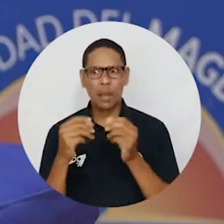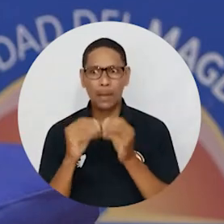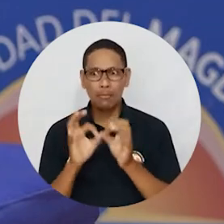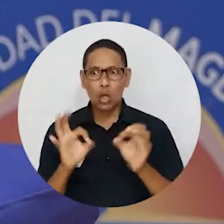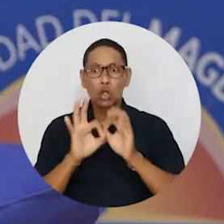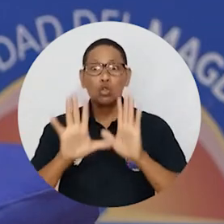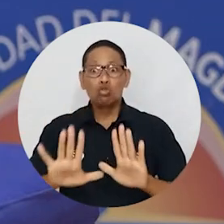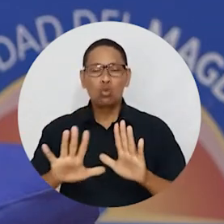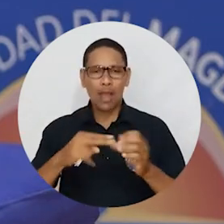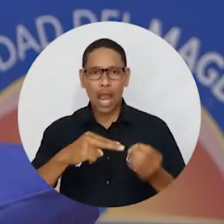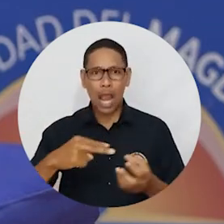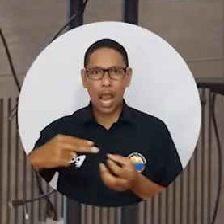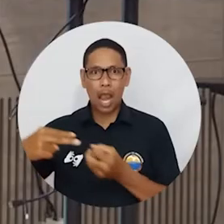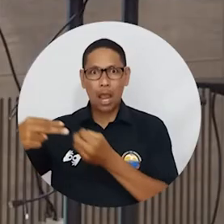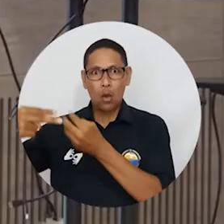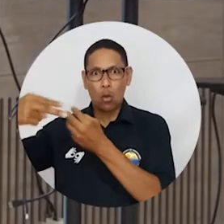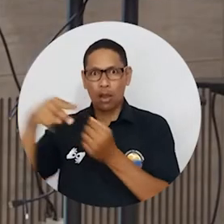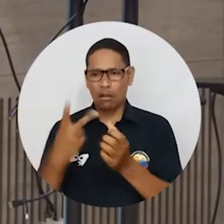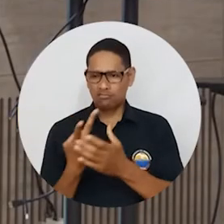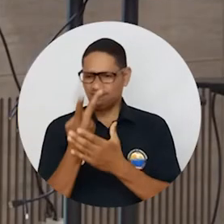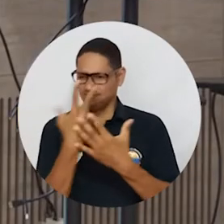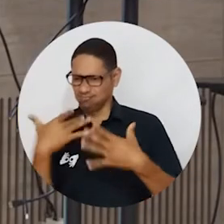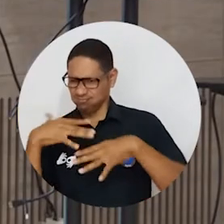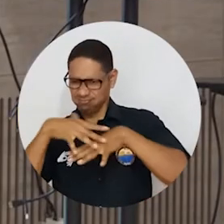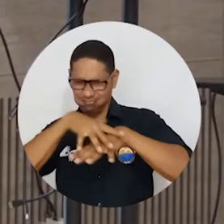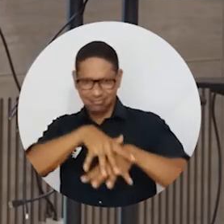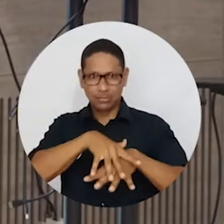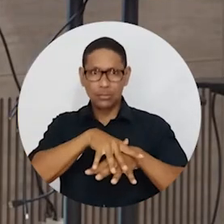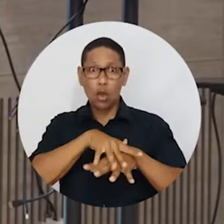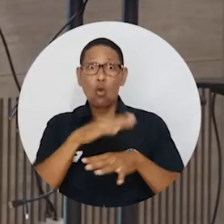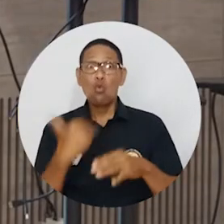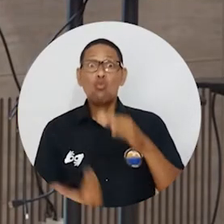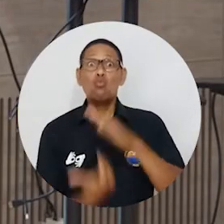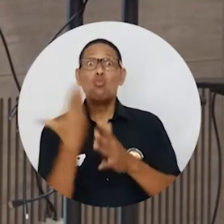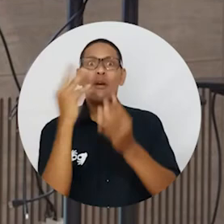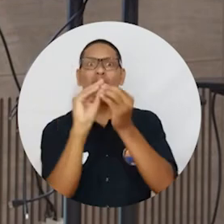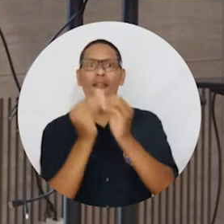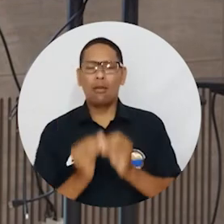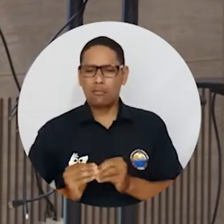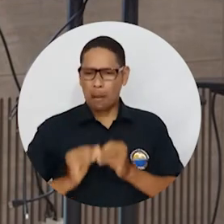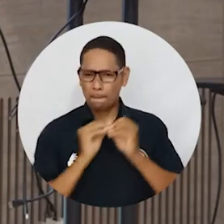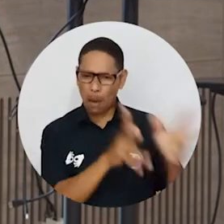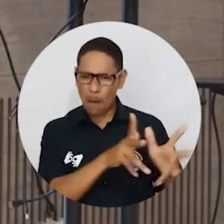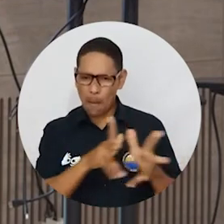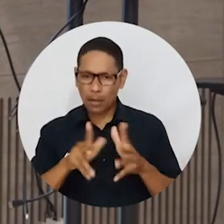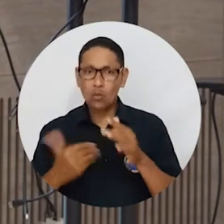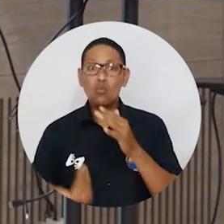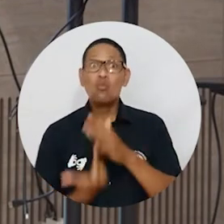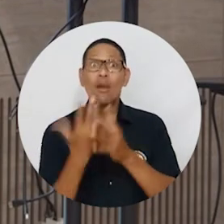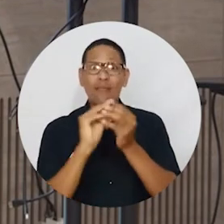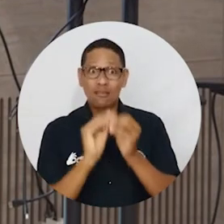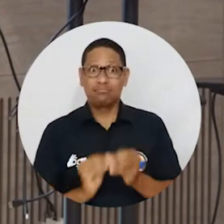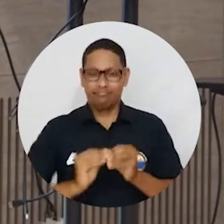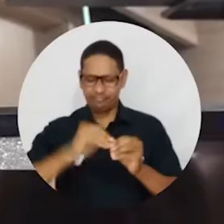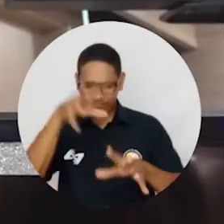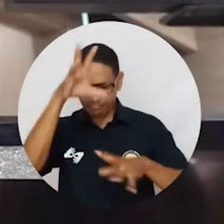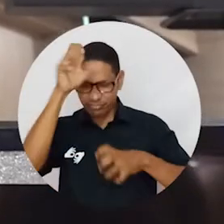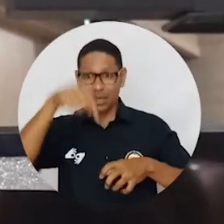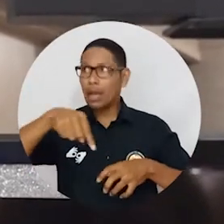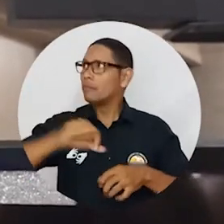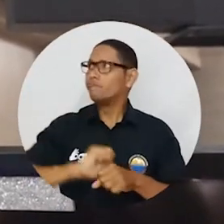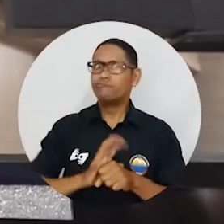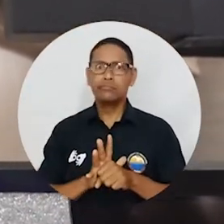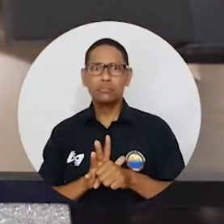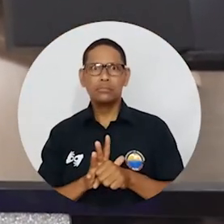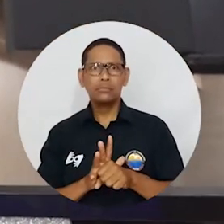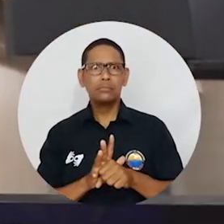permite esa educación híbrida. No es una transición A, es una nueva forma de enseñar y una nueva forma de aprender que nos generó la pandemia, porque no